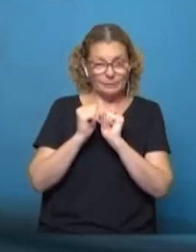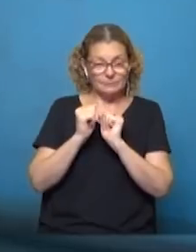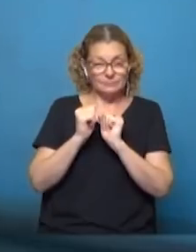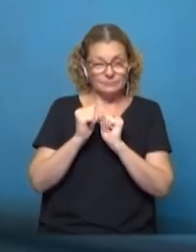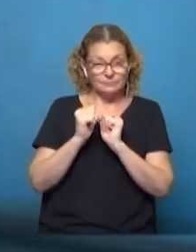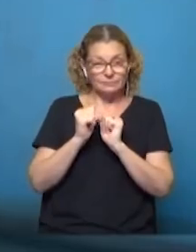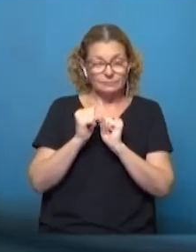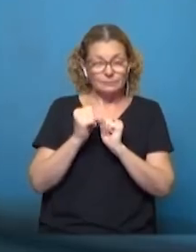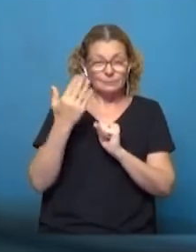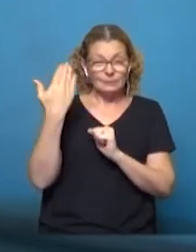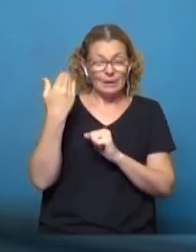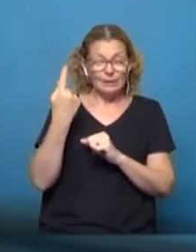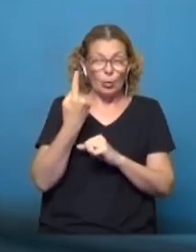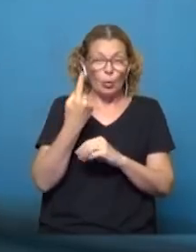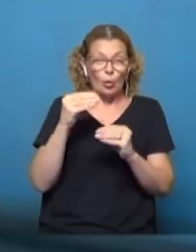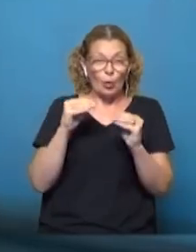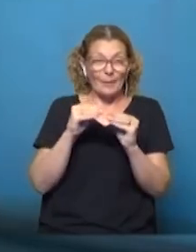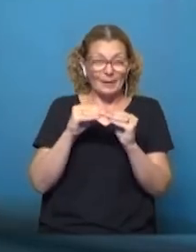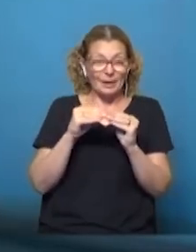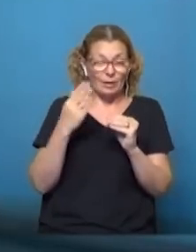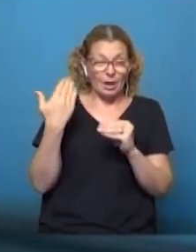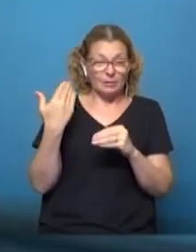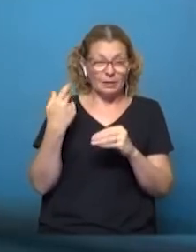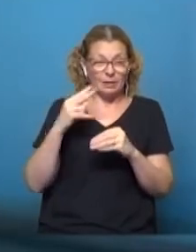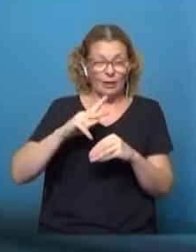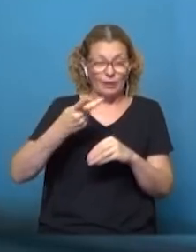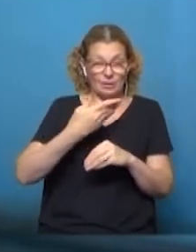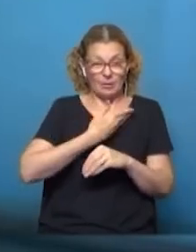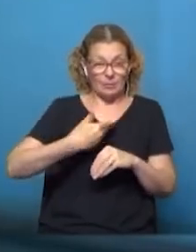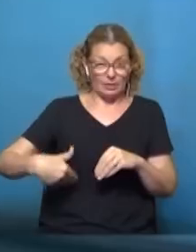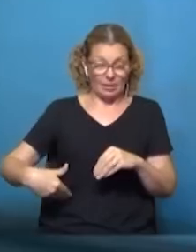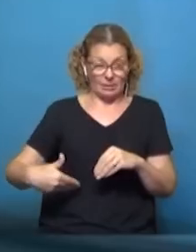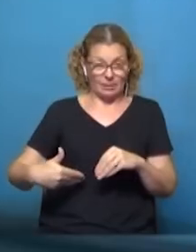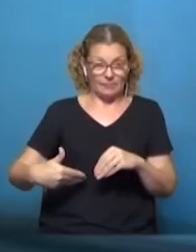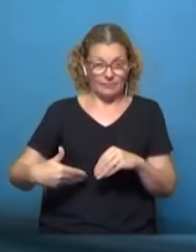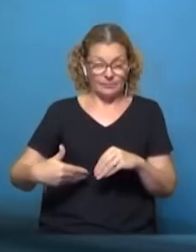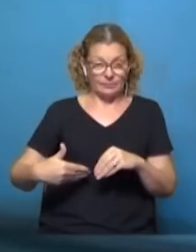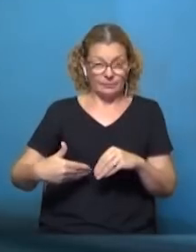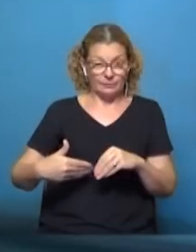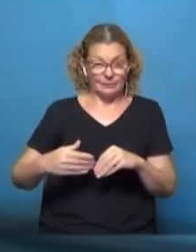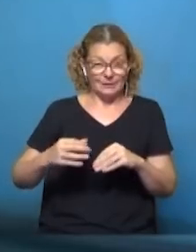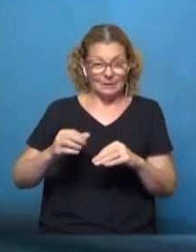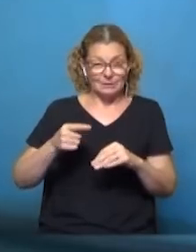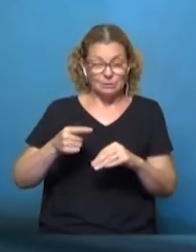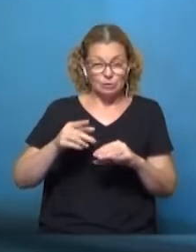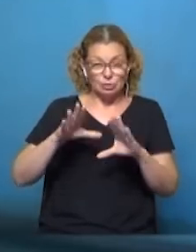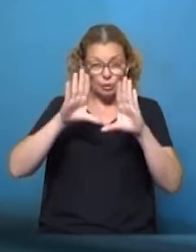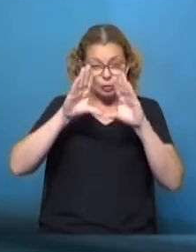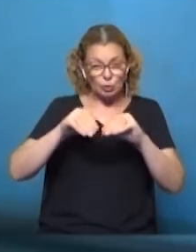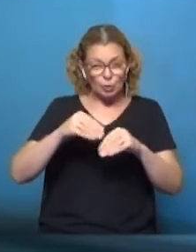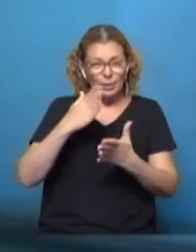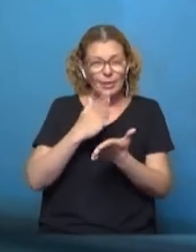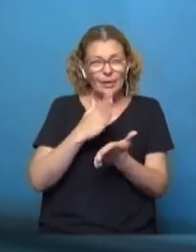de un ex compañero que era vicepresidente Bueno tengo absolutamente todo el derecho